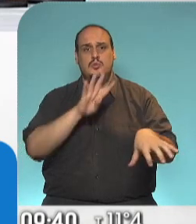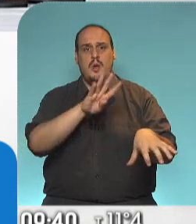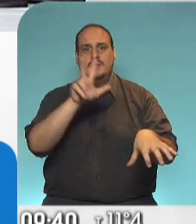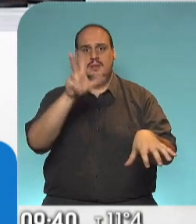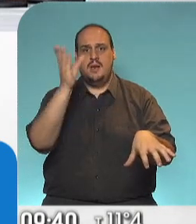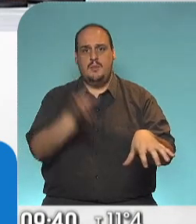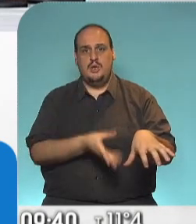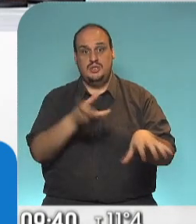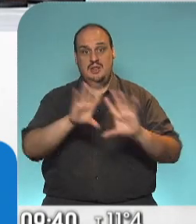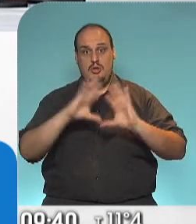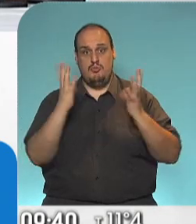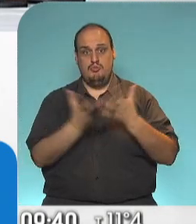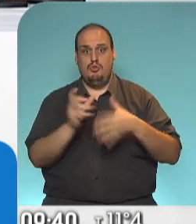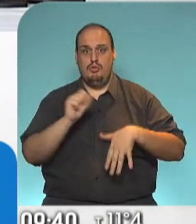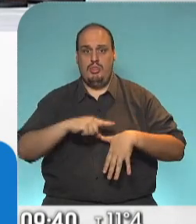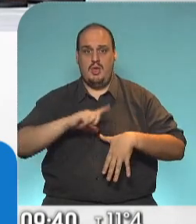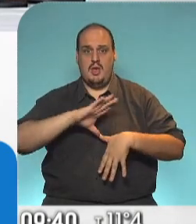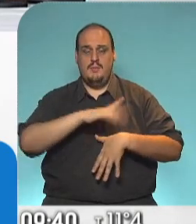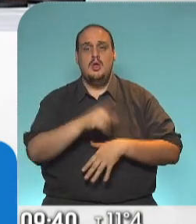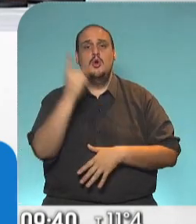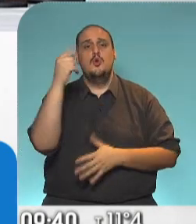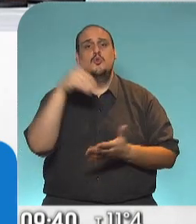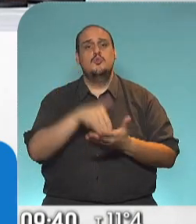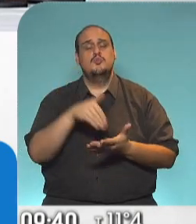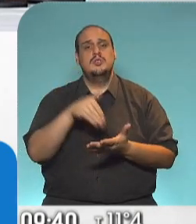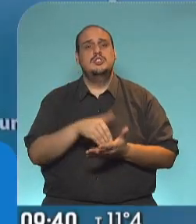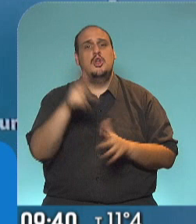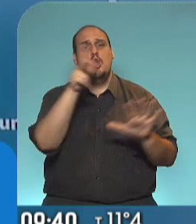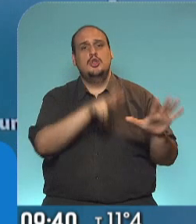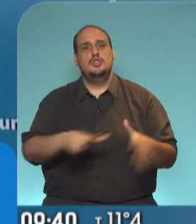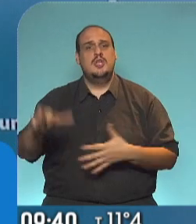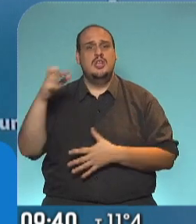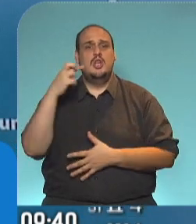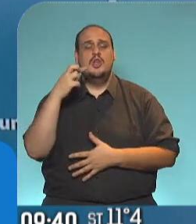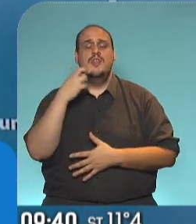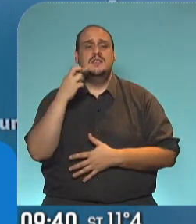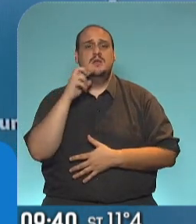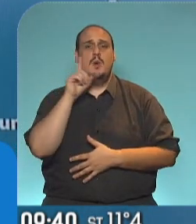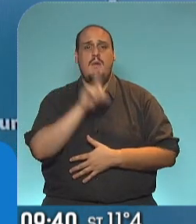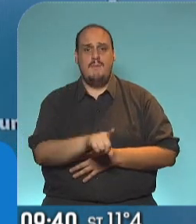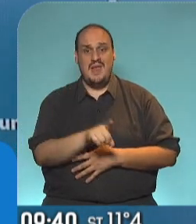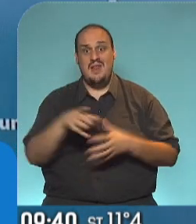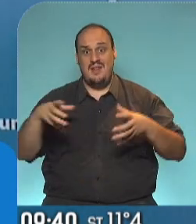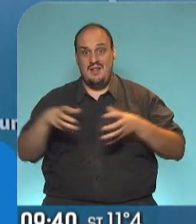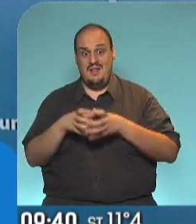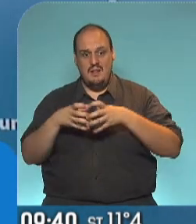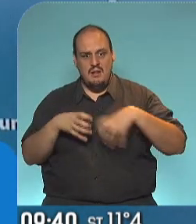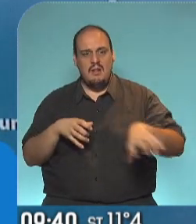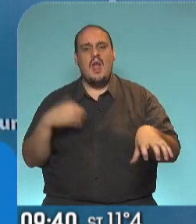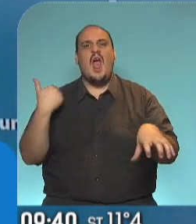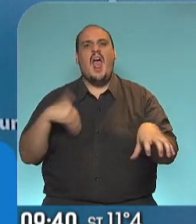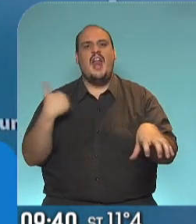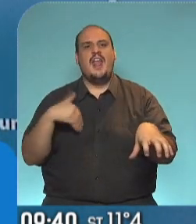en el mundo con un millón 819 mil casos y de este millón 819 mil casos